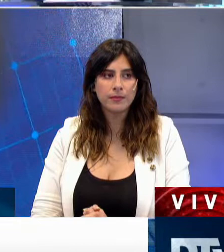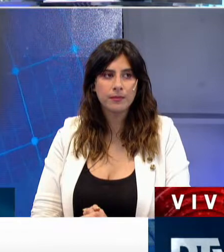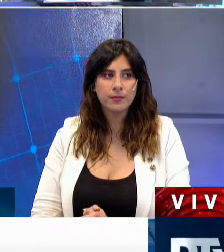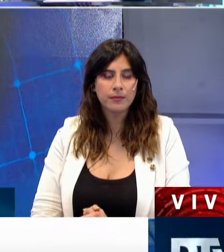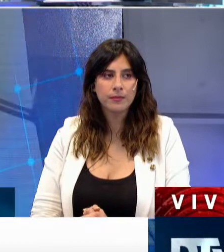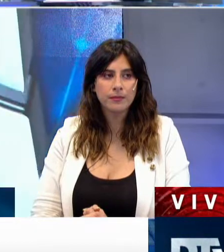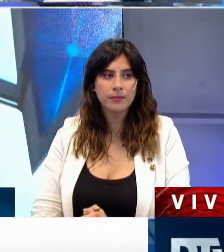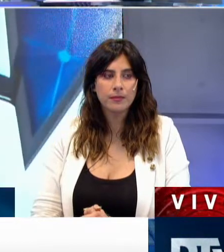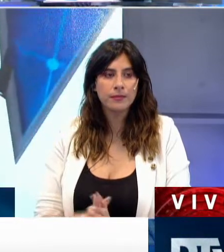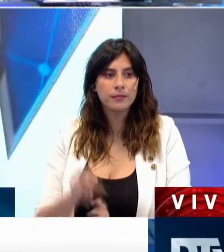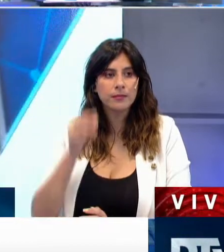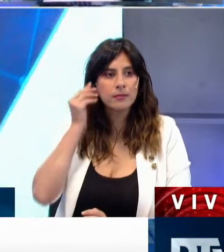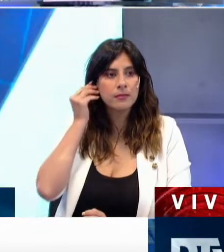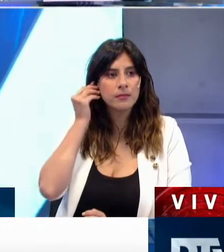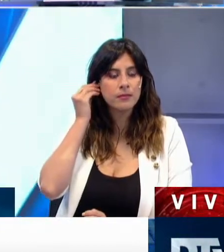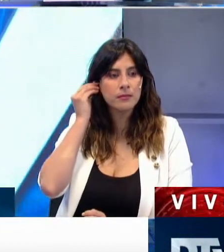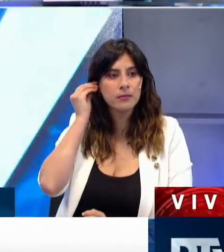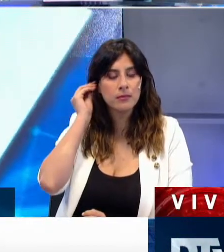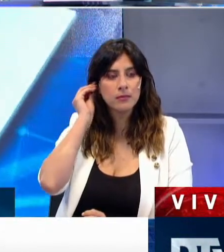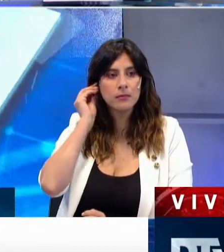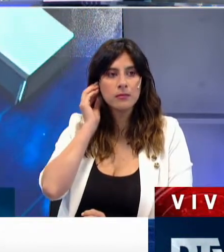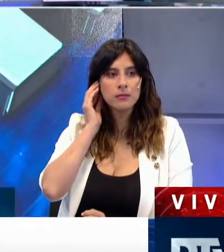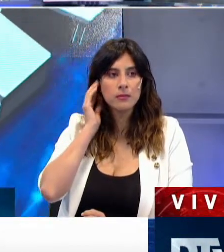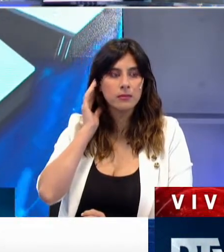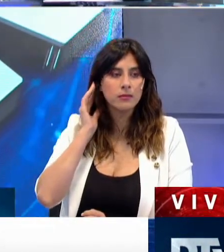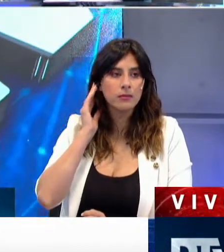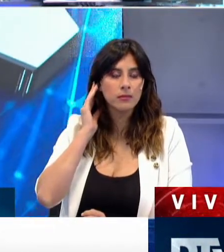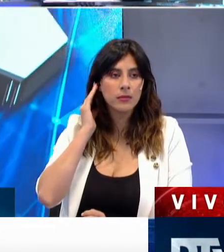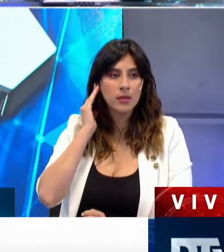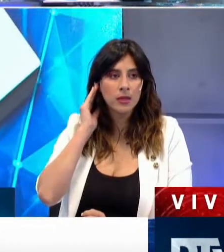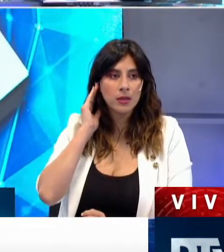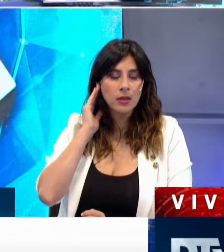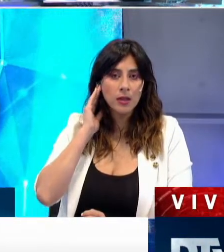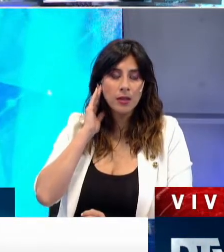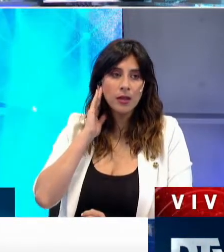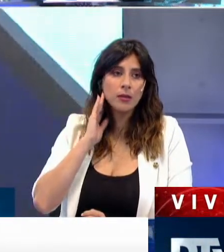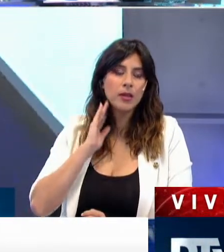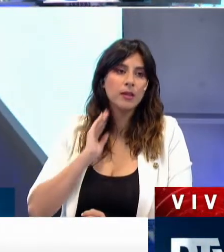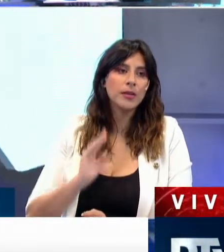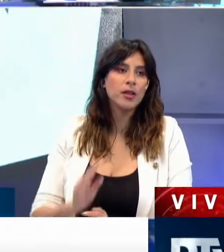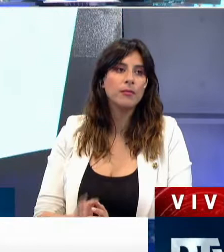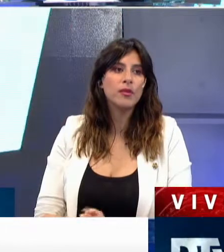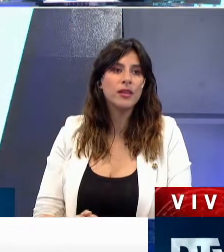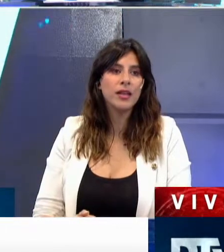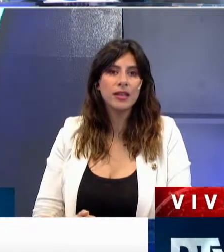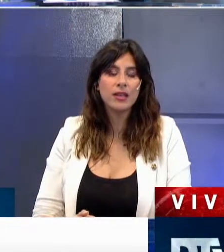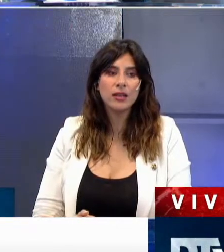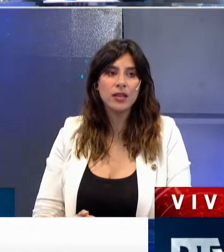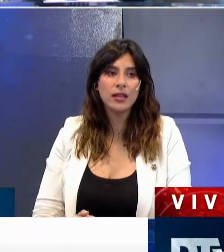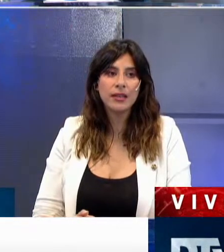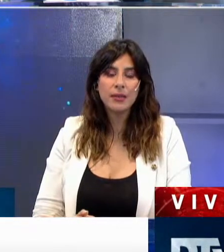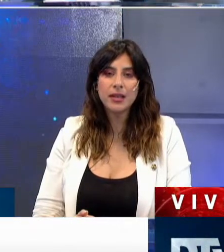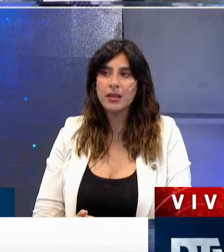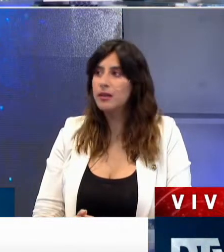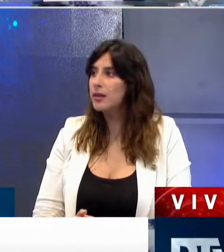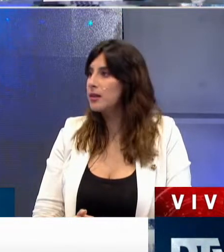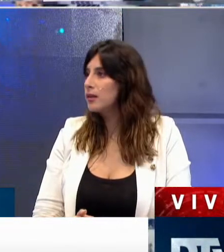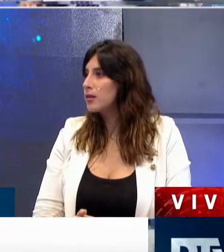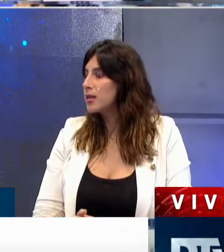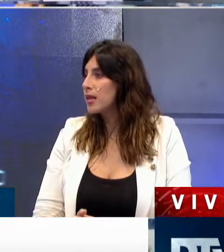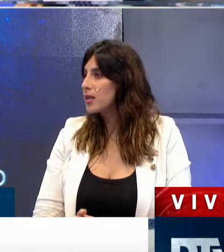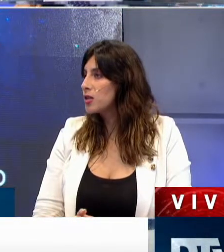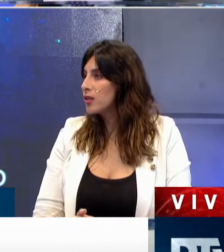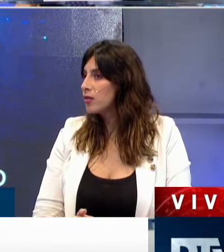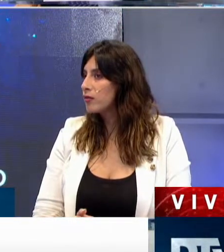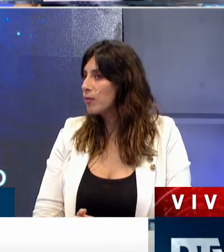tema complicado. O a tomarte un remis. Mientras pasa la locura que está planteando Verónica. ¿Cómo? Bueno, pero vos fíjate que con el tema de